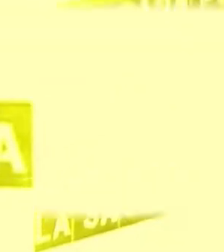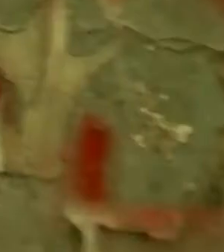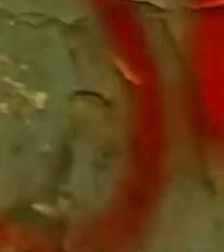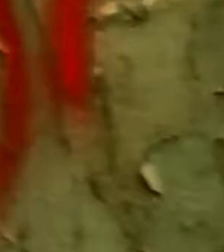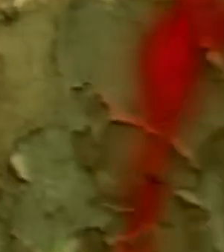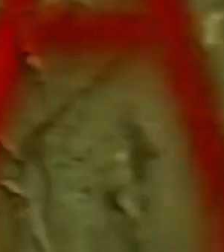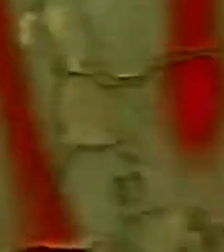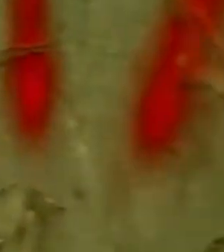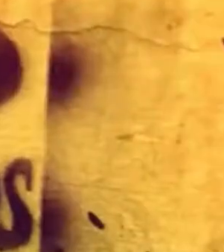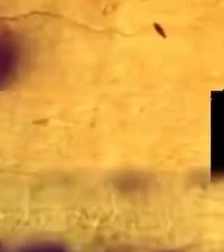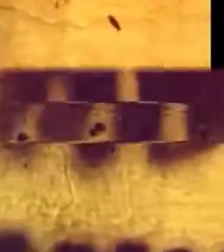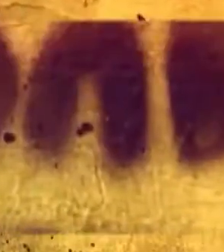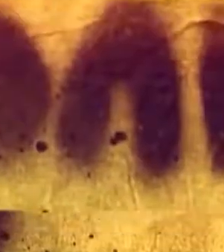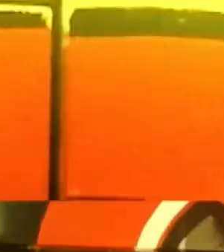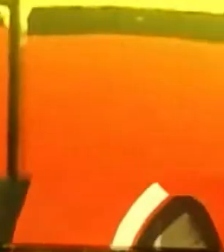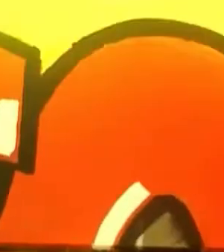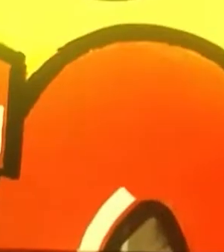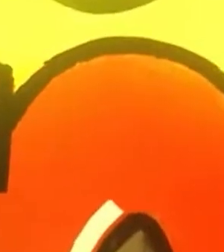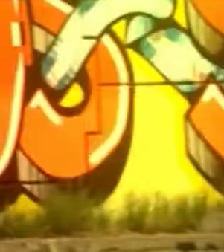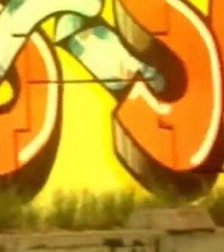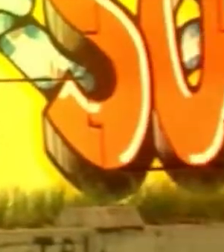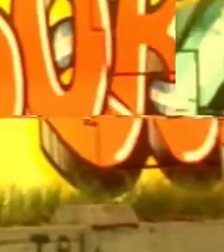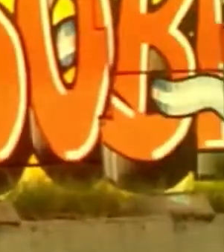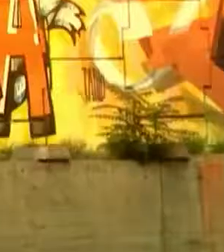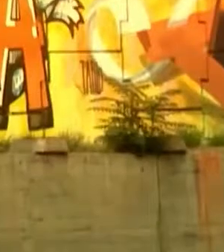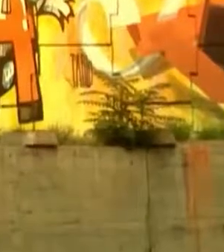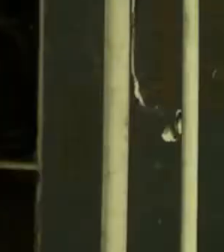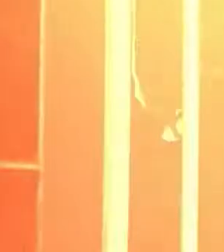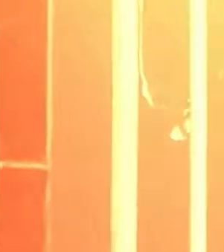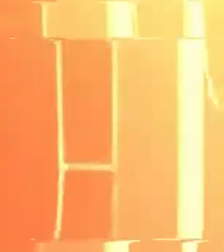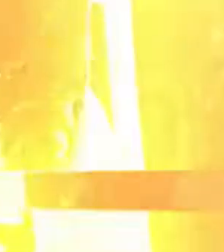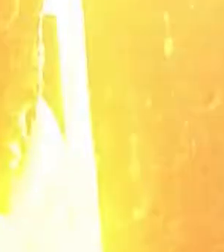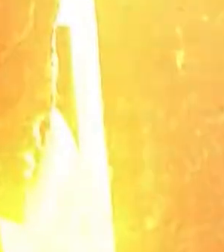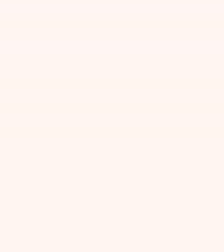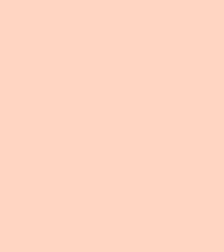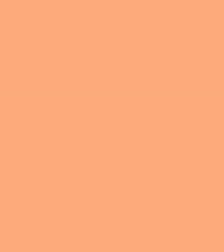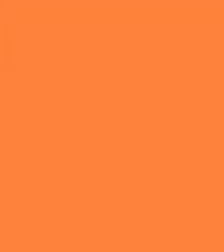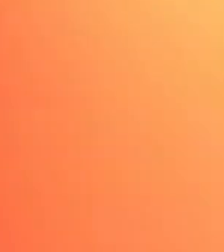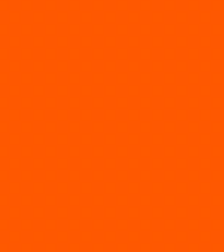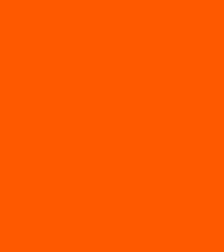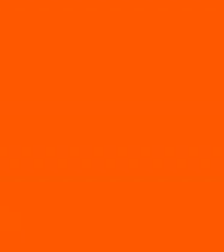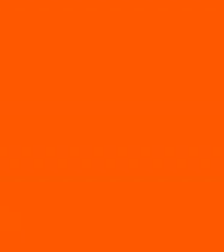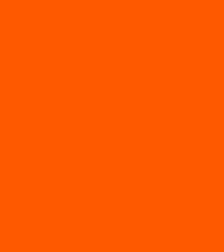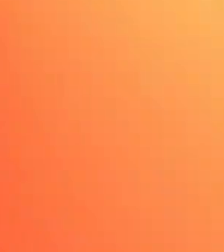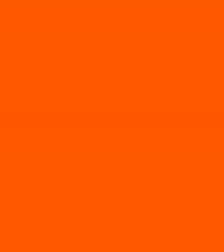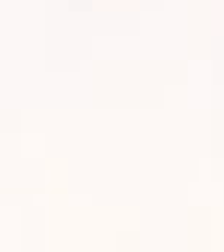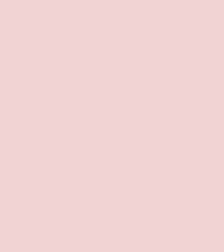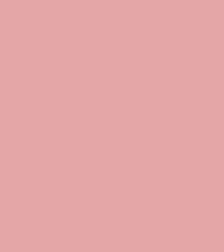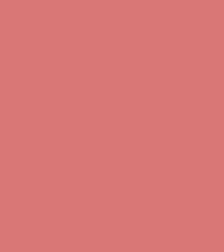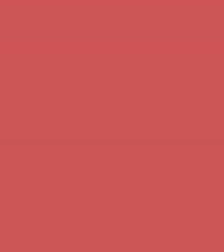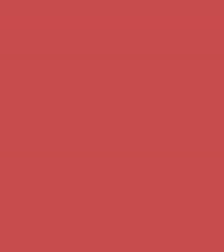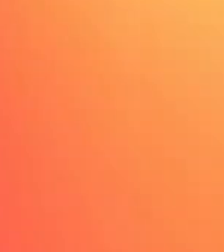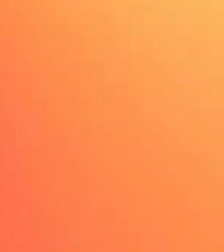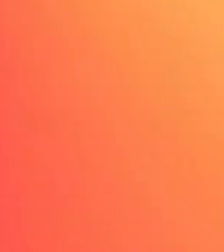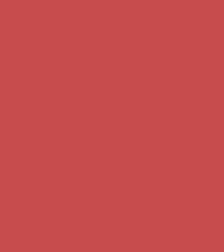somos dos. Somos dos, somos dos, somos dos, somos dos. Somos dos, somos dos, somos dos. Somos dos, somos dos,